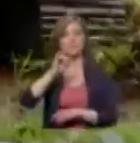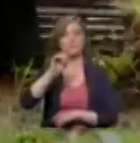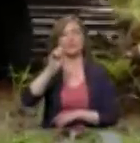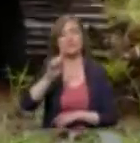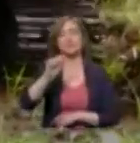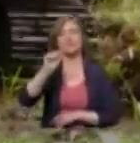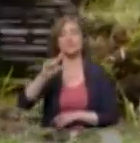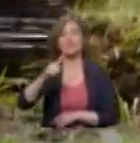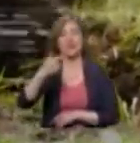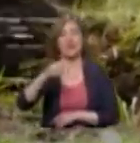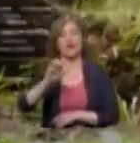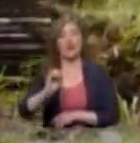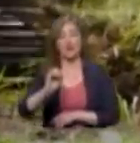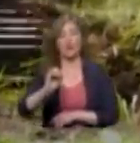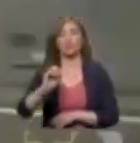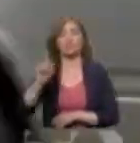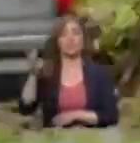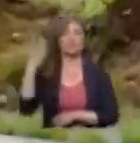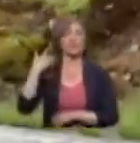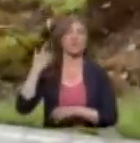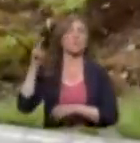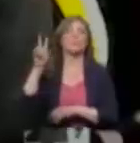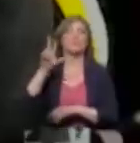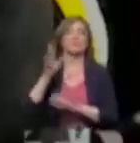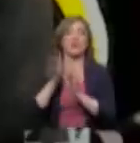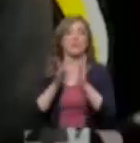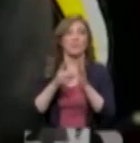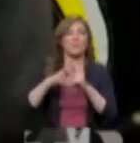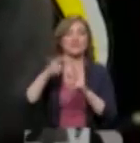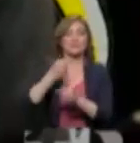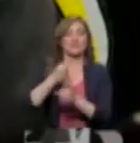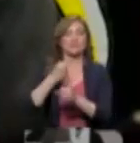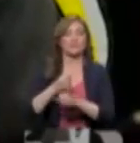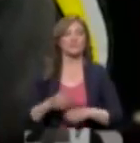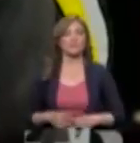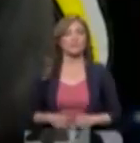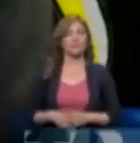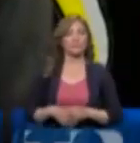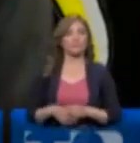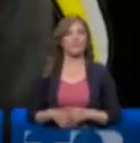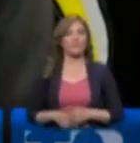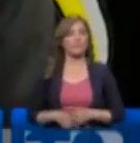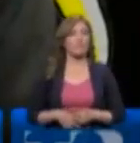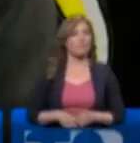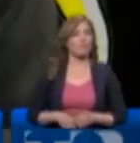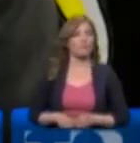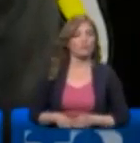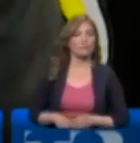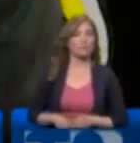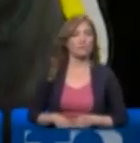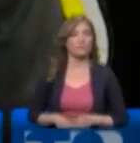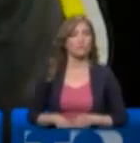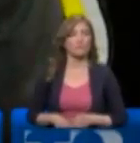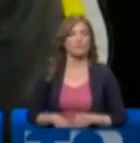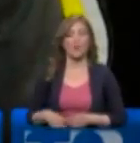Los trabajos empezaron desde el pasado 23 de abril. El prestatario debe garantizar que los procedimientos